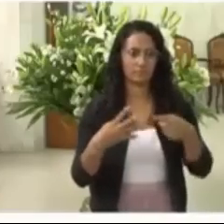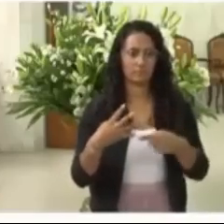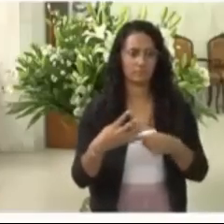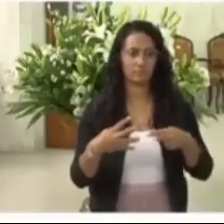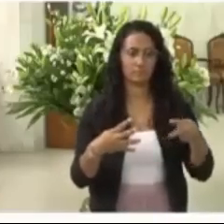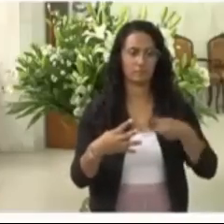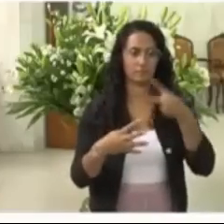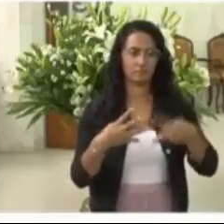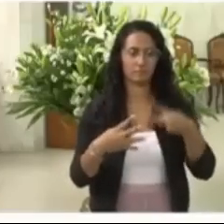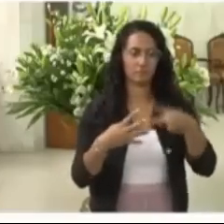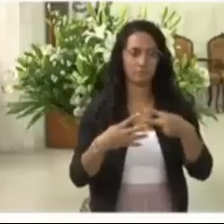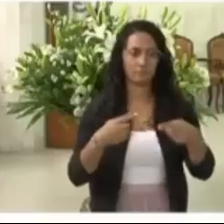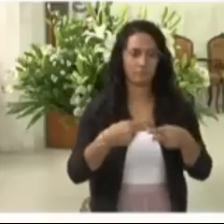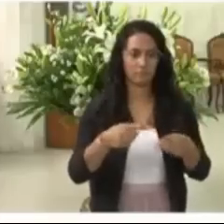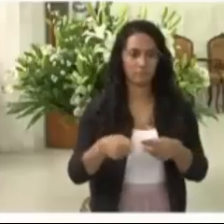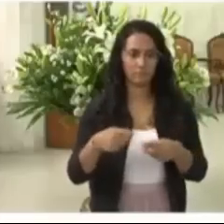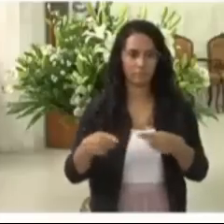clamó a Dios